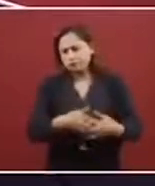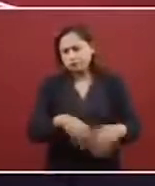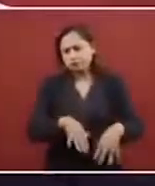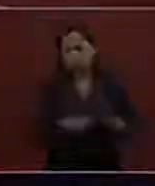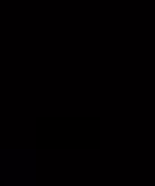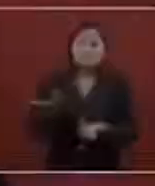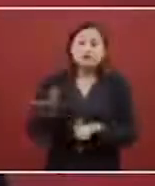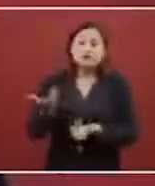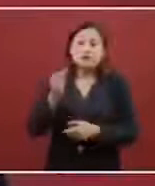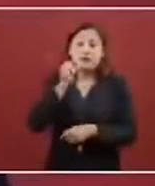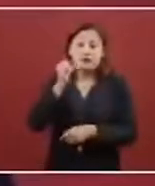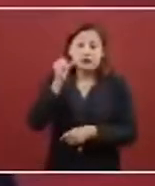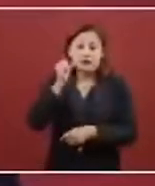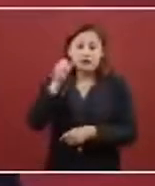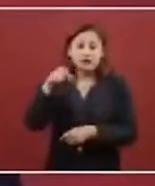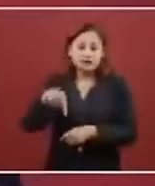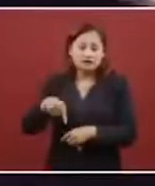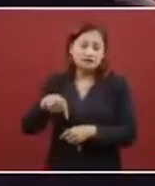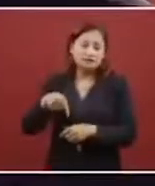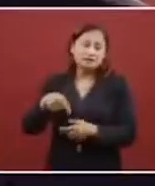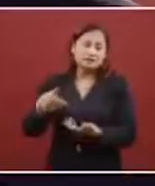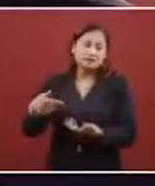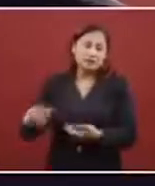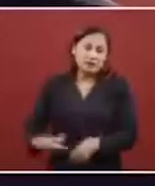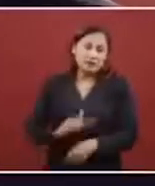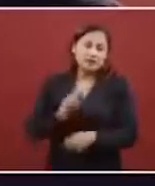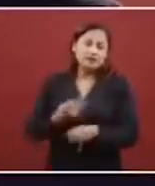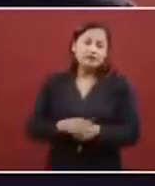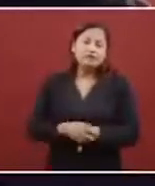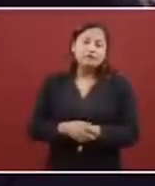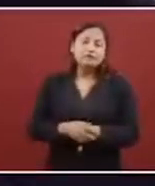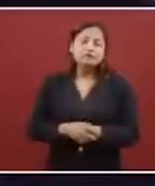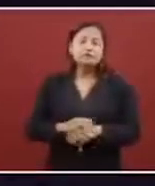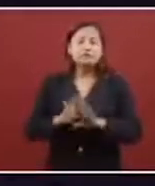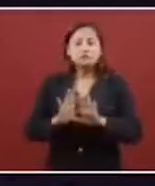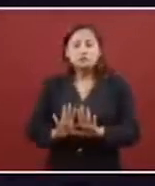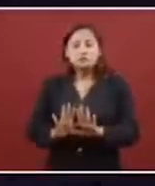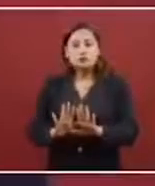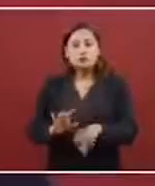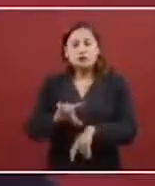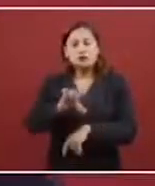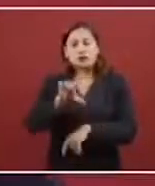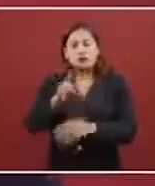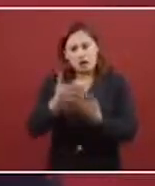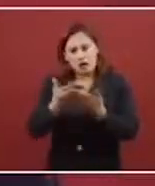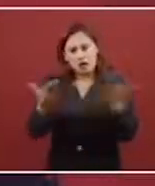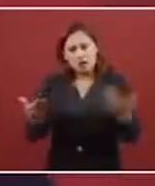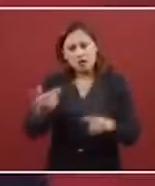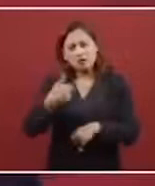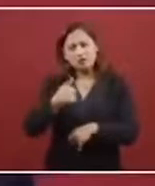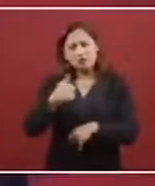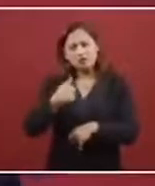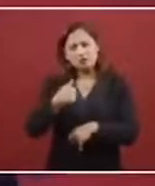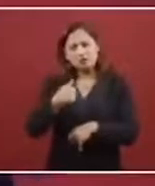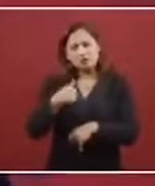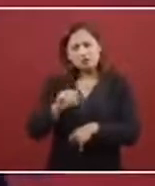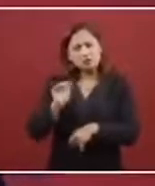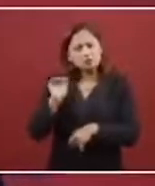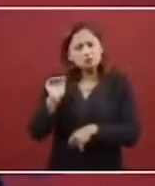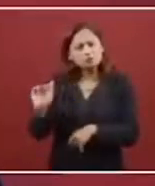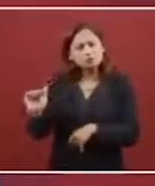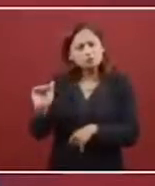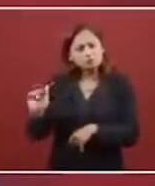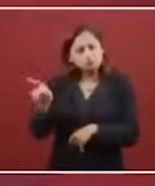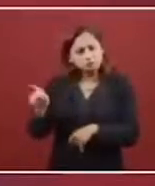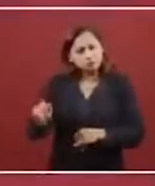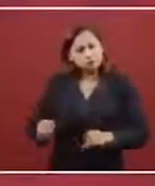a pedir a la instancia correspondiente del gobierno que se busque la